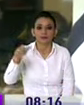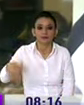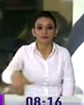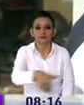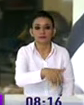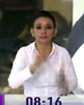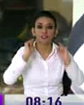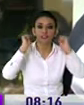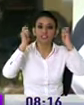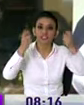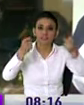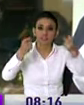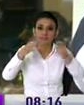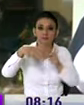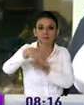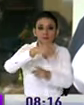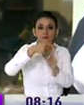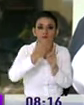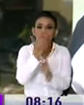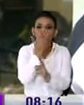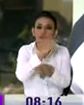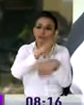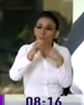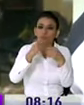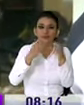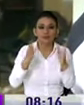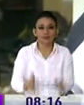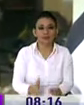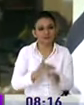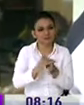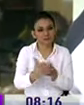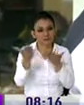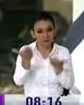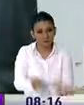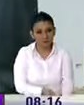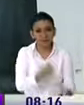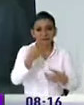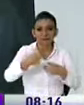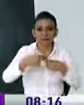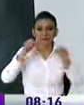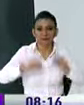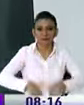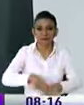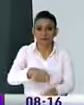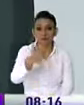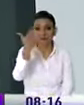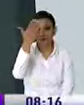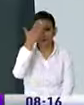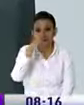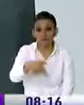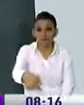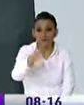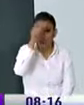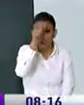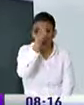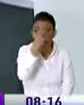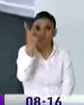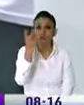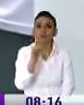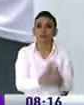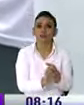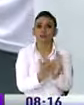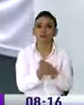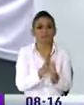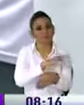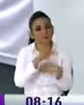en el Parque La Carolina. Están todos los quiteños y quiteñas cordialmente invitados. Ya sabe, este domingo 12 de noviembre estamos